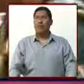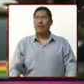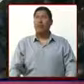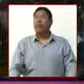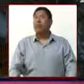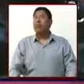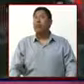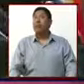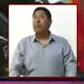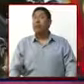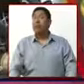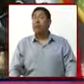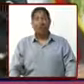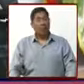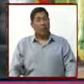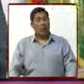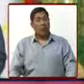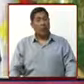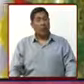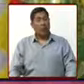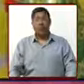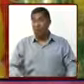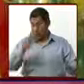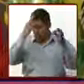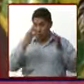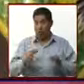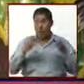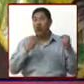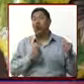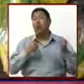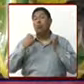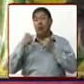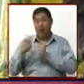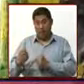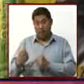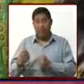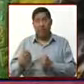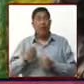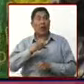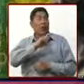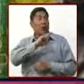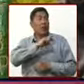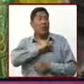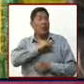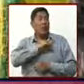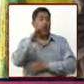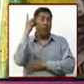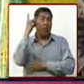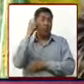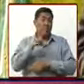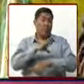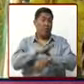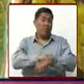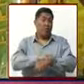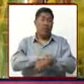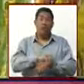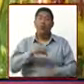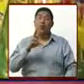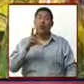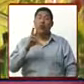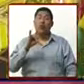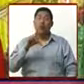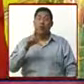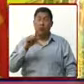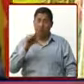El último grupo que hemos denominado Consolidación del Poder, la Policía Boliviana ha logrado la aprehensión del señor Edilson